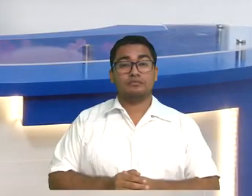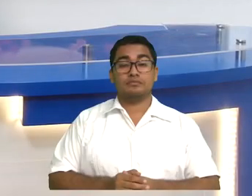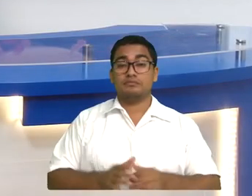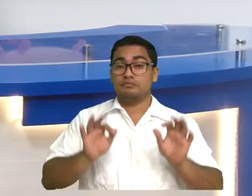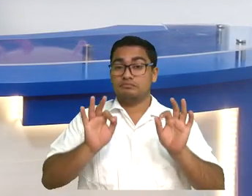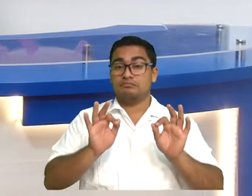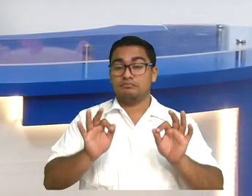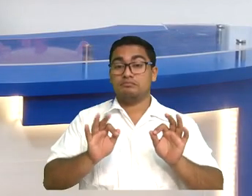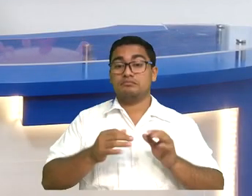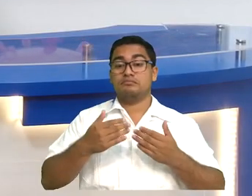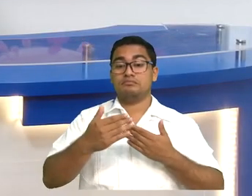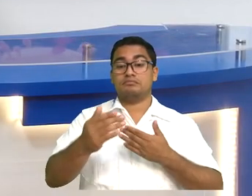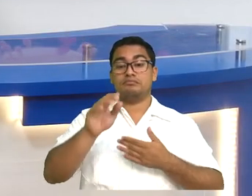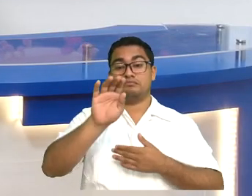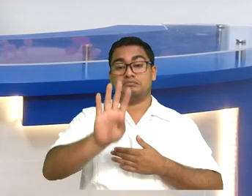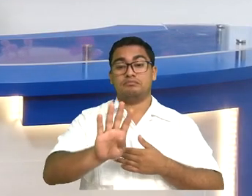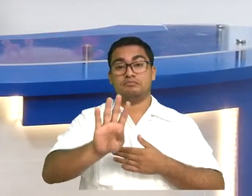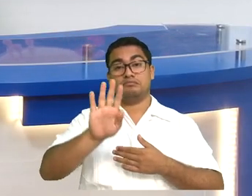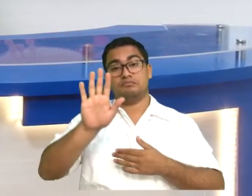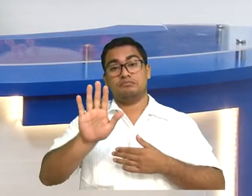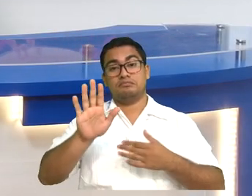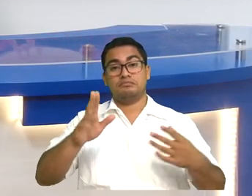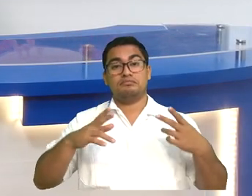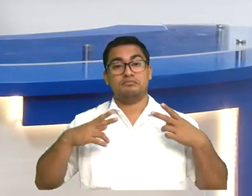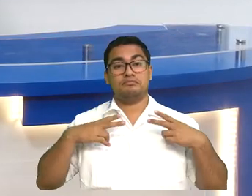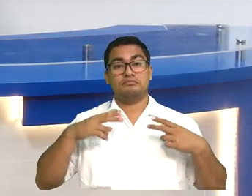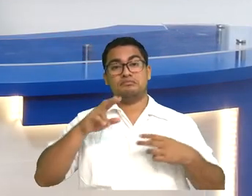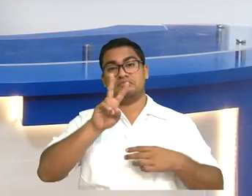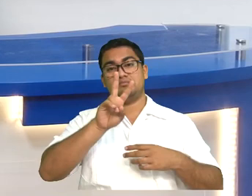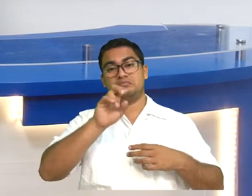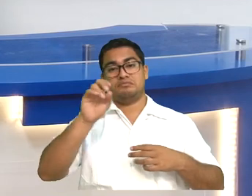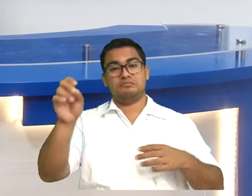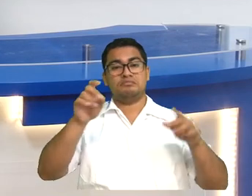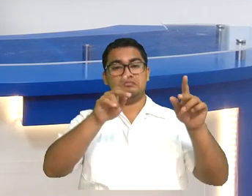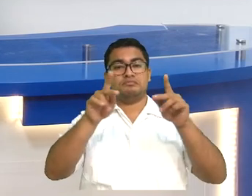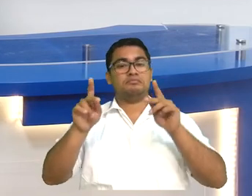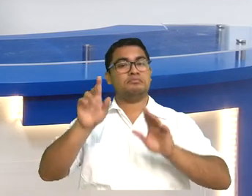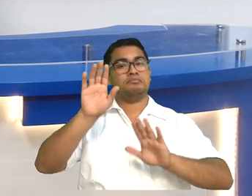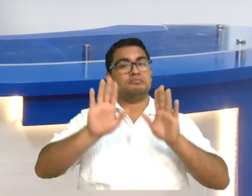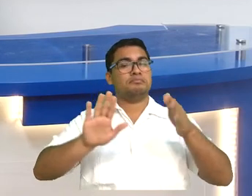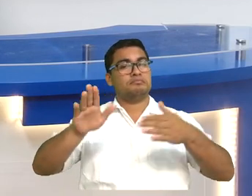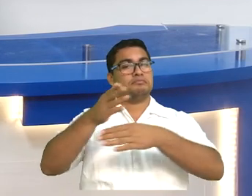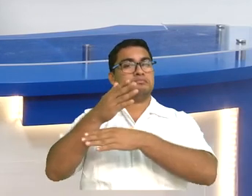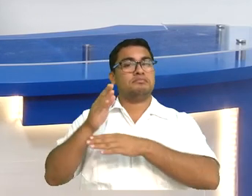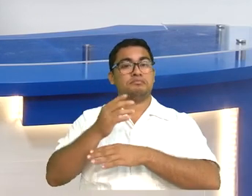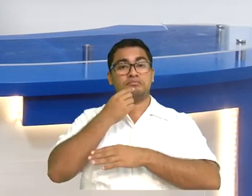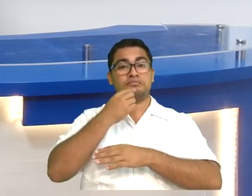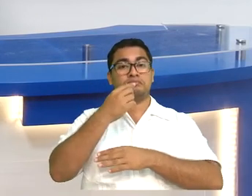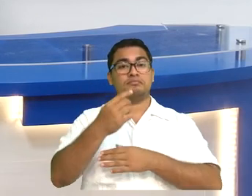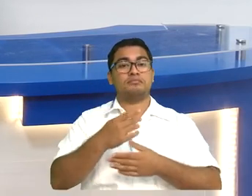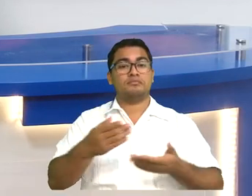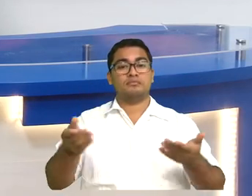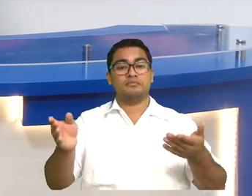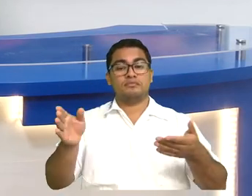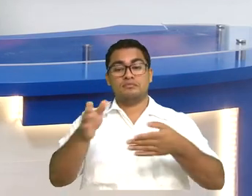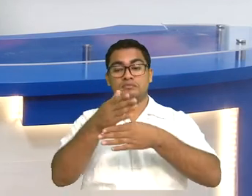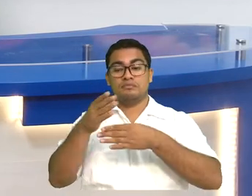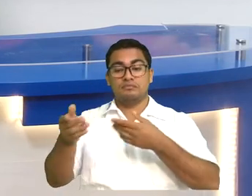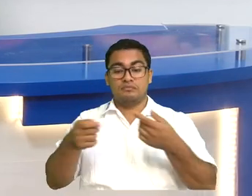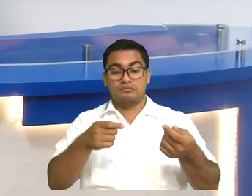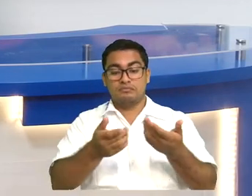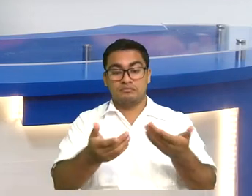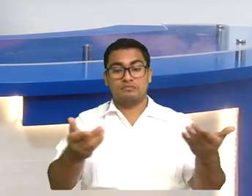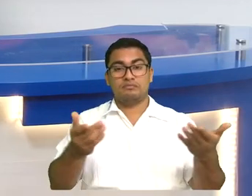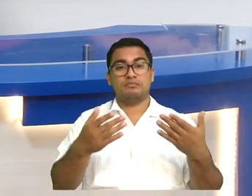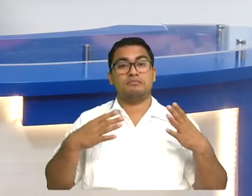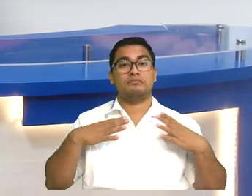Bien, y este 4 y 5 de abril, más de 200 protagonistas de los diferentes sectores estarán ofertando diferentes productos para el verano